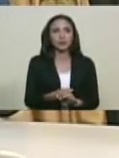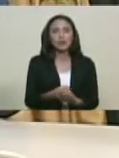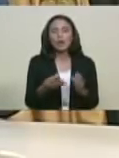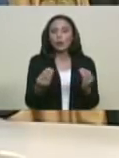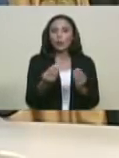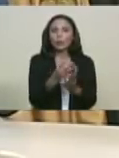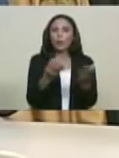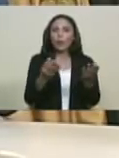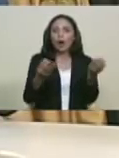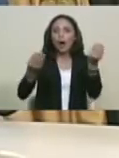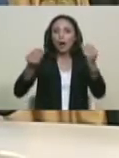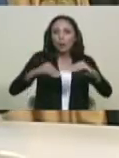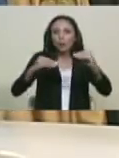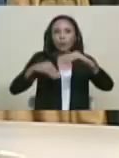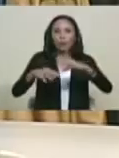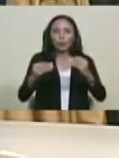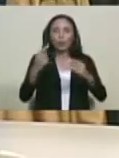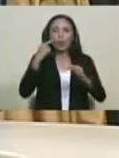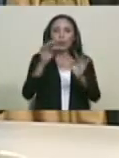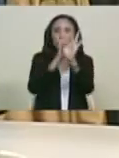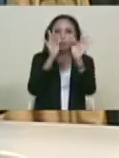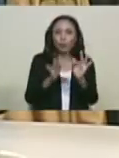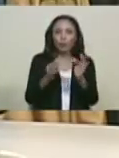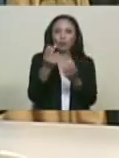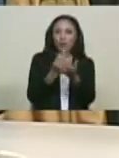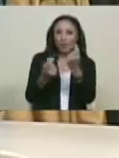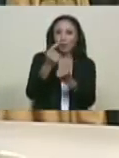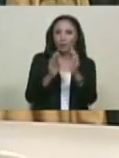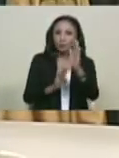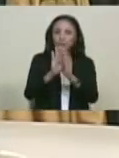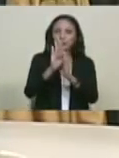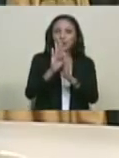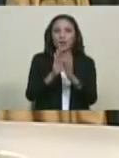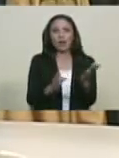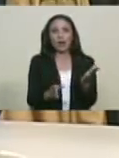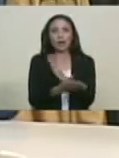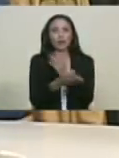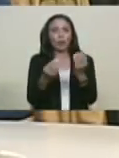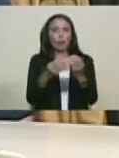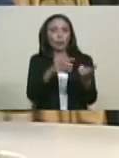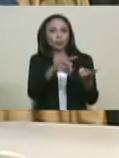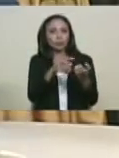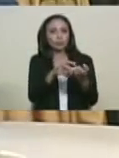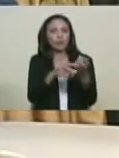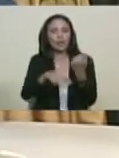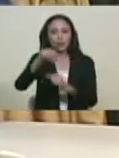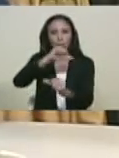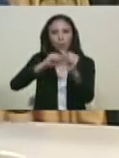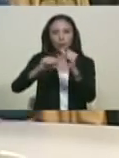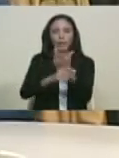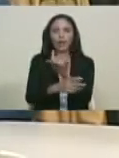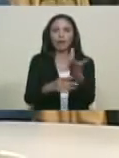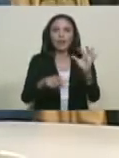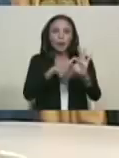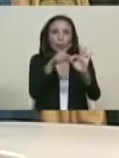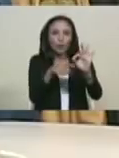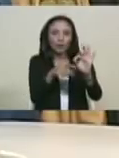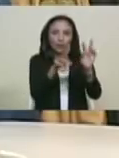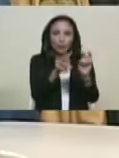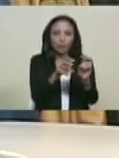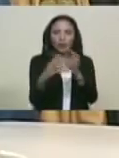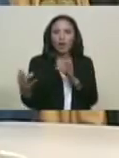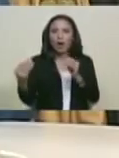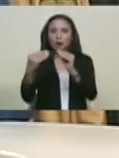carácter de recuperación de la capacidad adquisitiva del bolívar soberano anclado